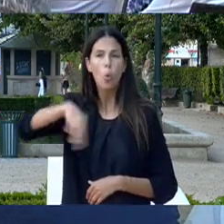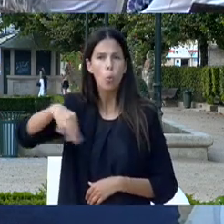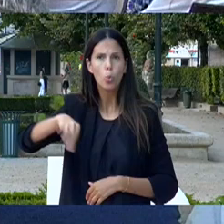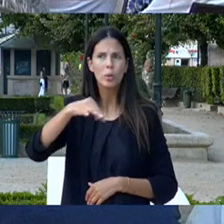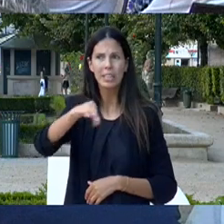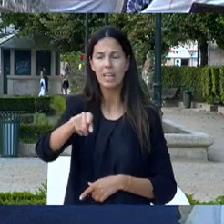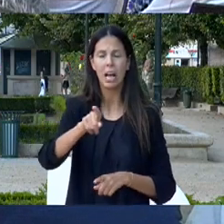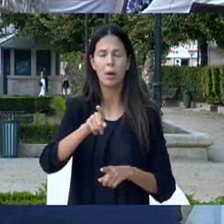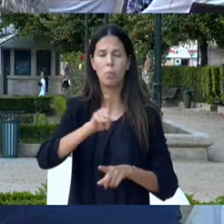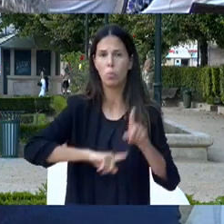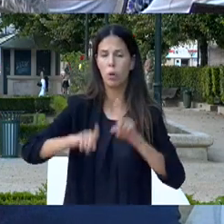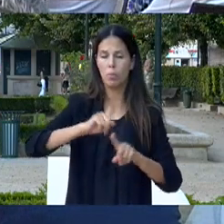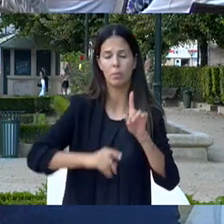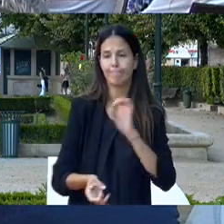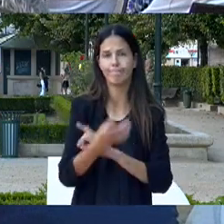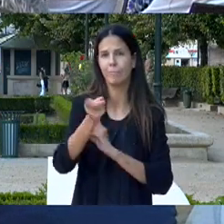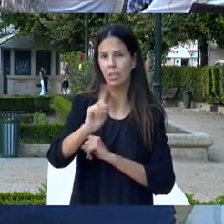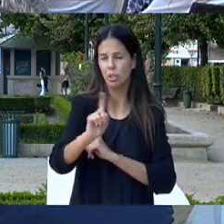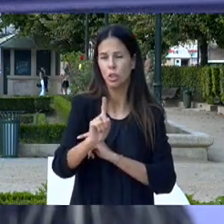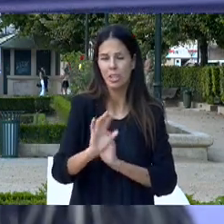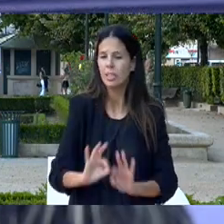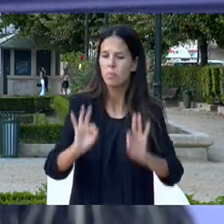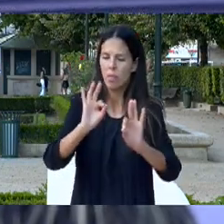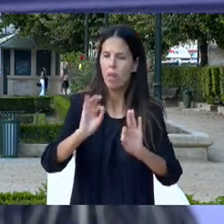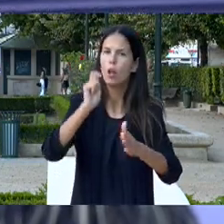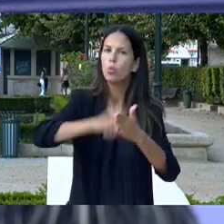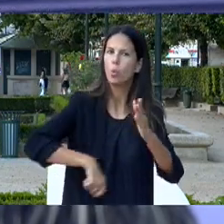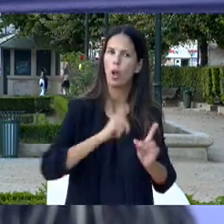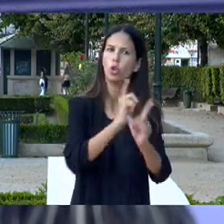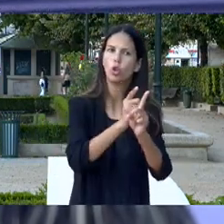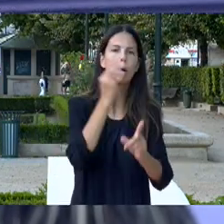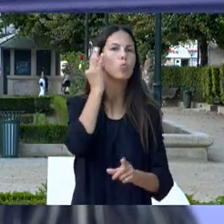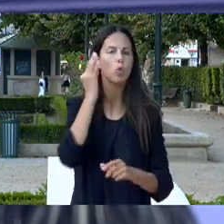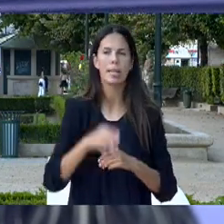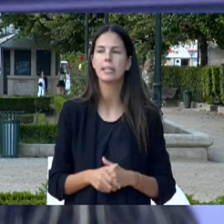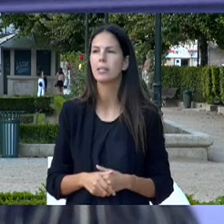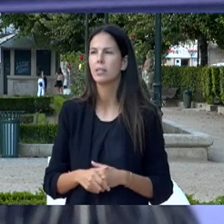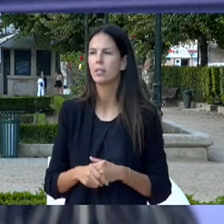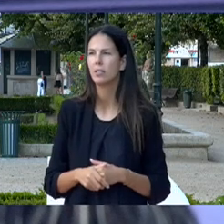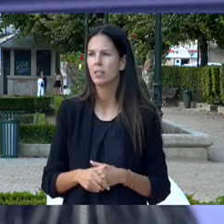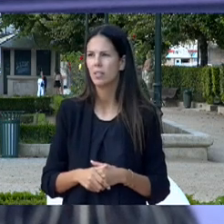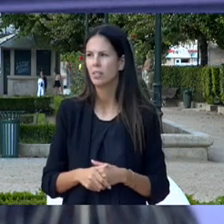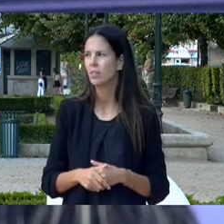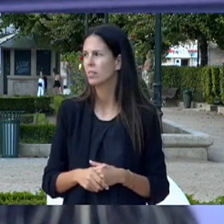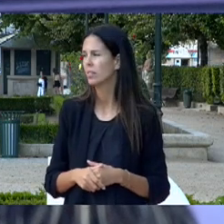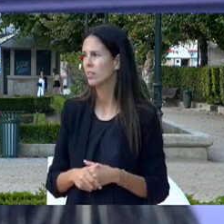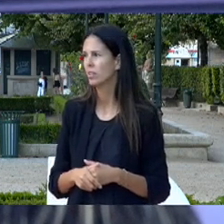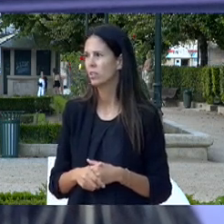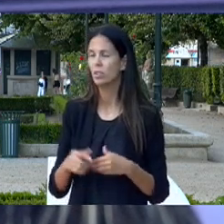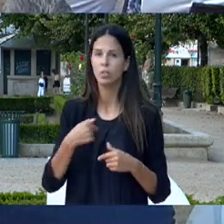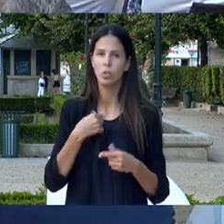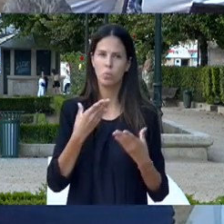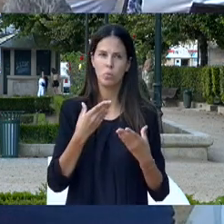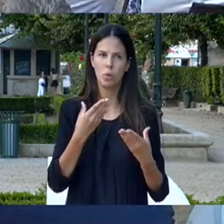esta represión, que foi especialmente dura coas mulleres, non, Monse? Claro, as veces cando, eu repito moito, non, as pessoas que xa